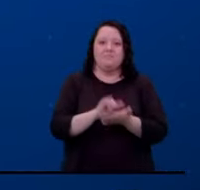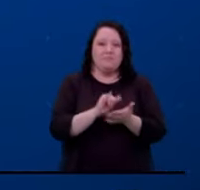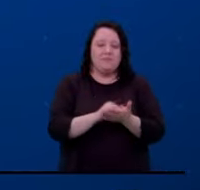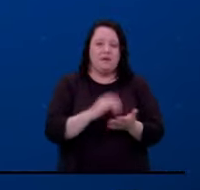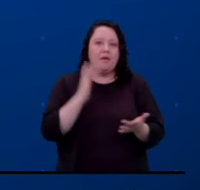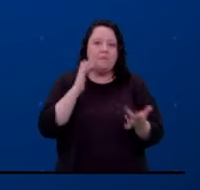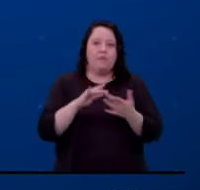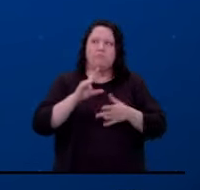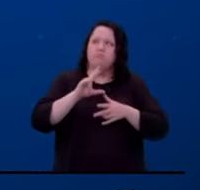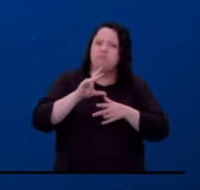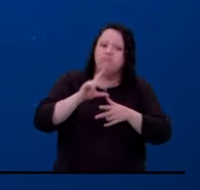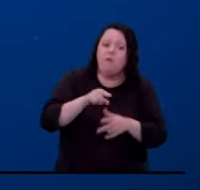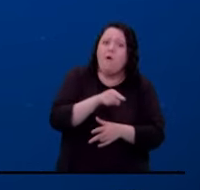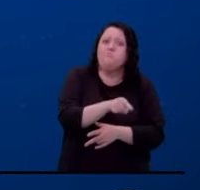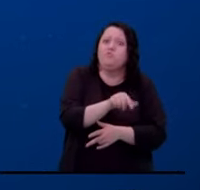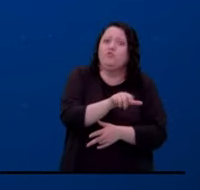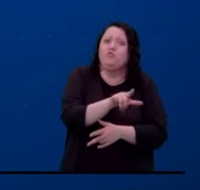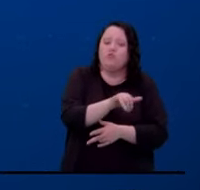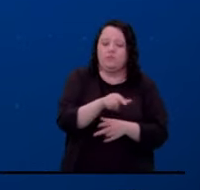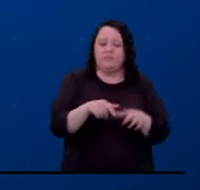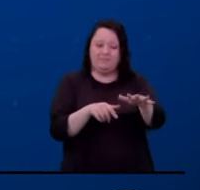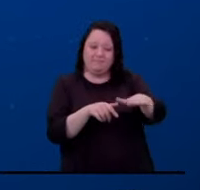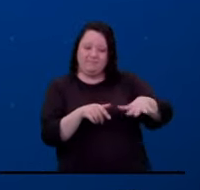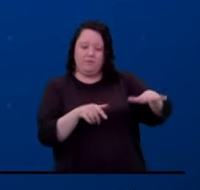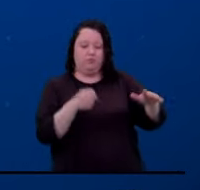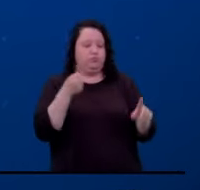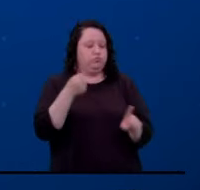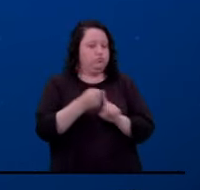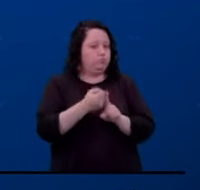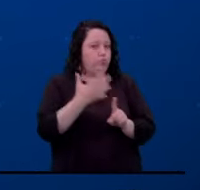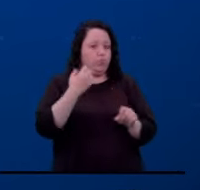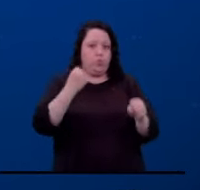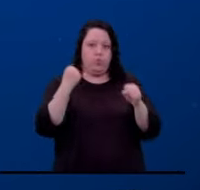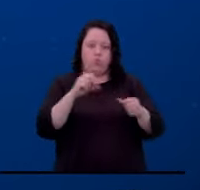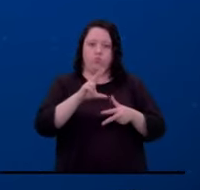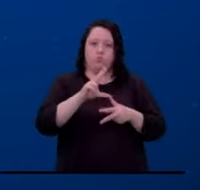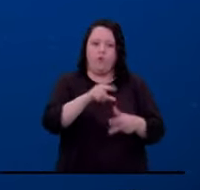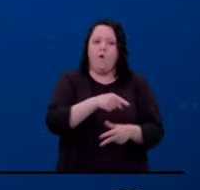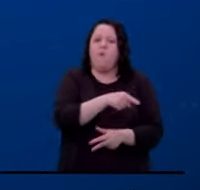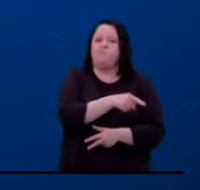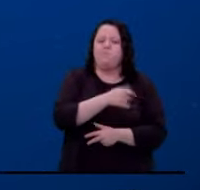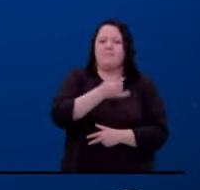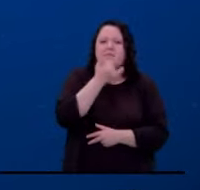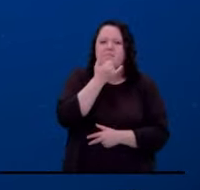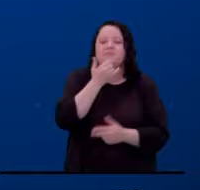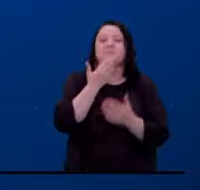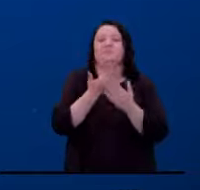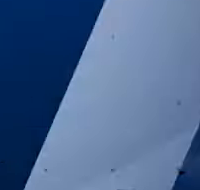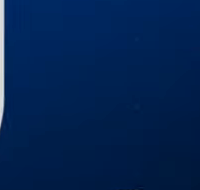esta tormenta. Ustedes en una de las zonas más golpeadas por el huracán. ¿Qué sucede hasta ahora, Judy? Buenas tardes.